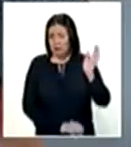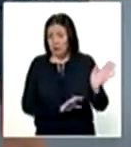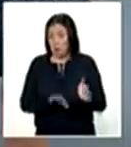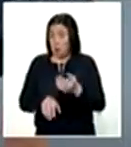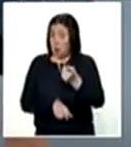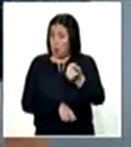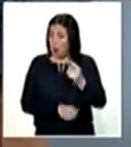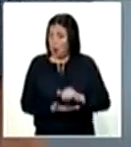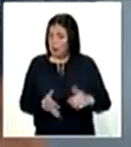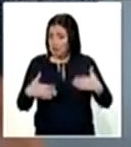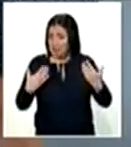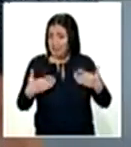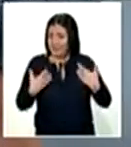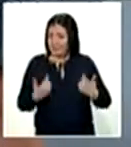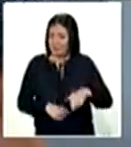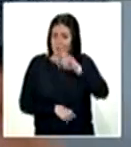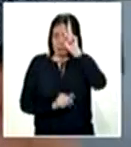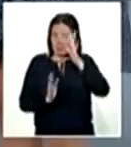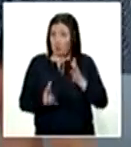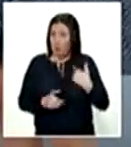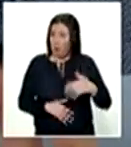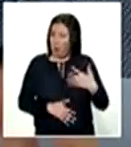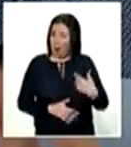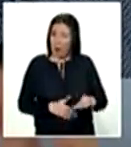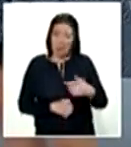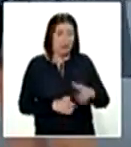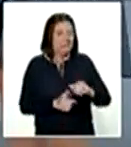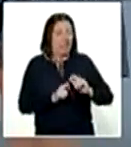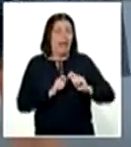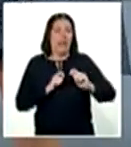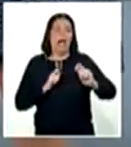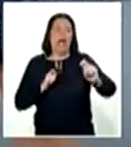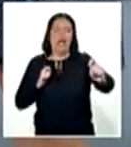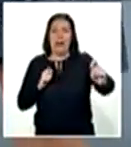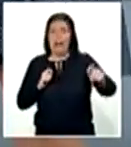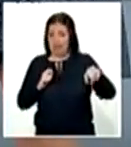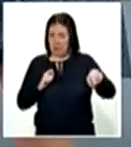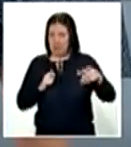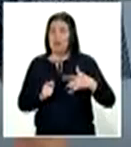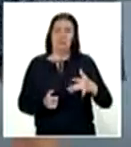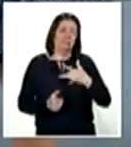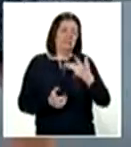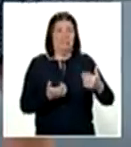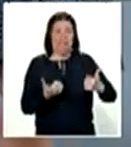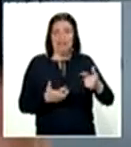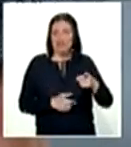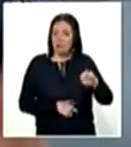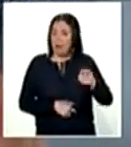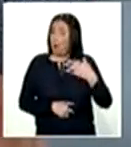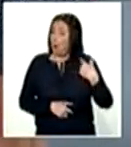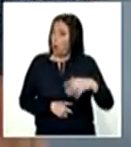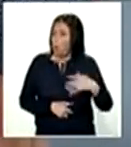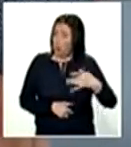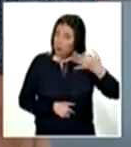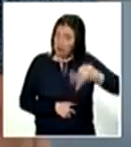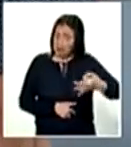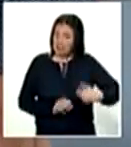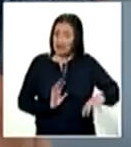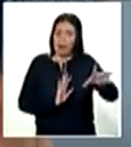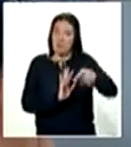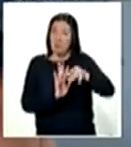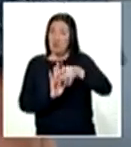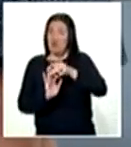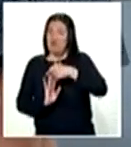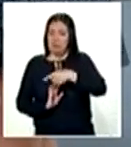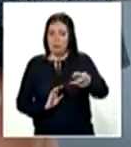Esa es la alegría de los peruanos que contagian, que están tan lejos, pero todavía la viven así con más ganas todavía, creo. Realmente contagiante, digamos, sí. Todo